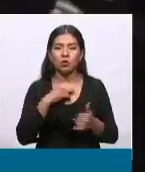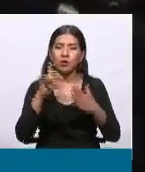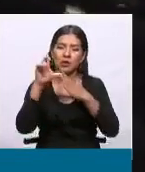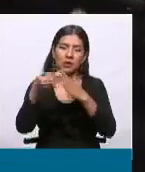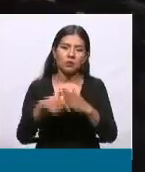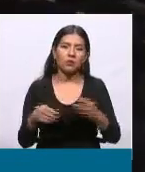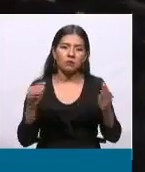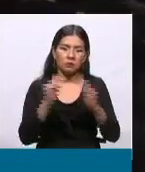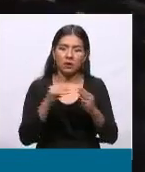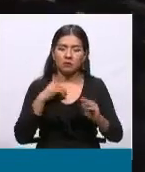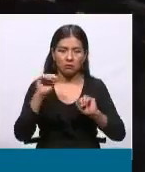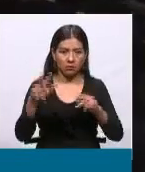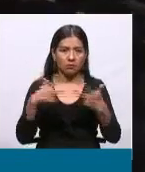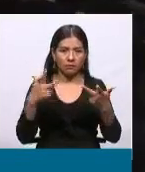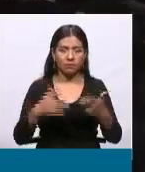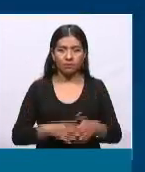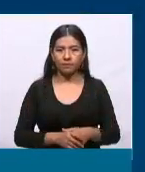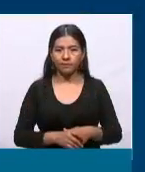nuestra integridad.